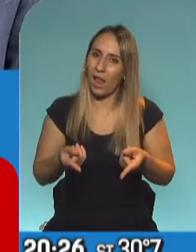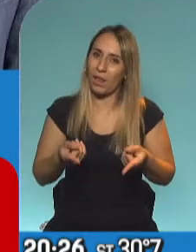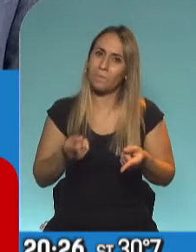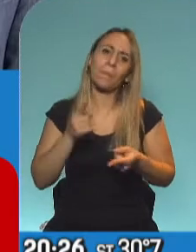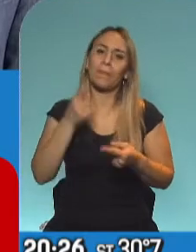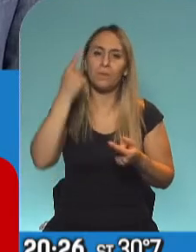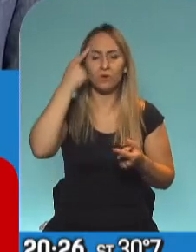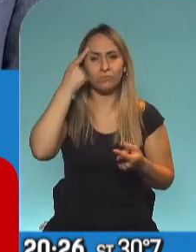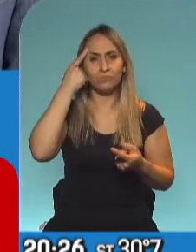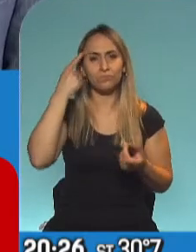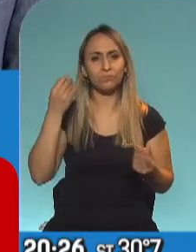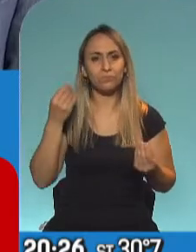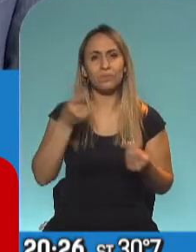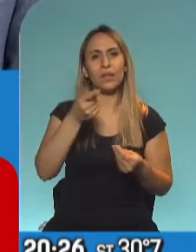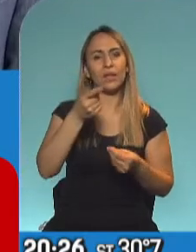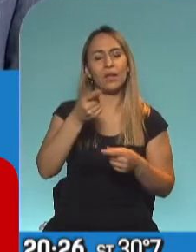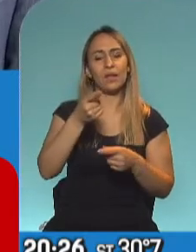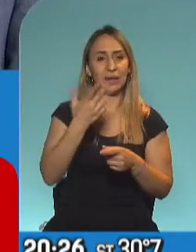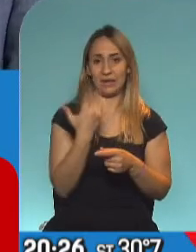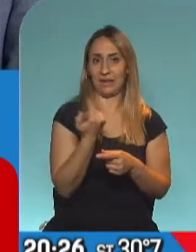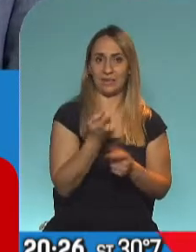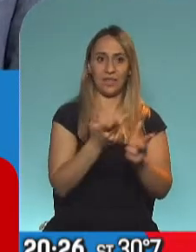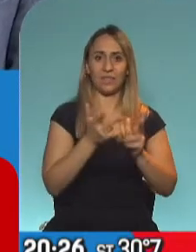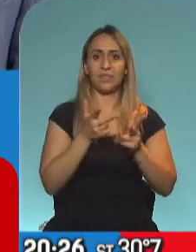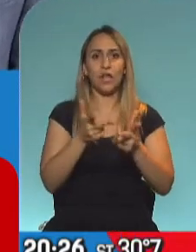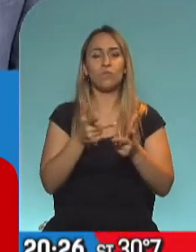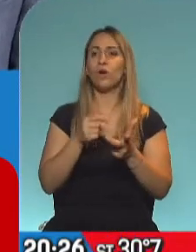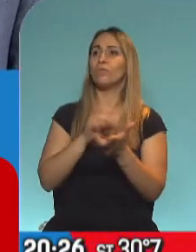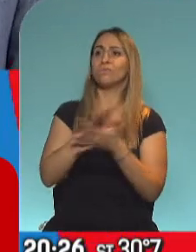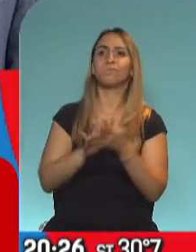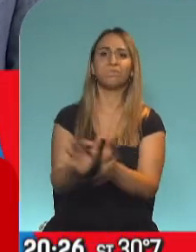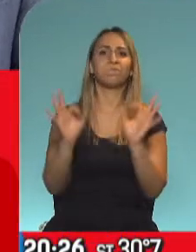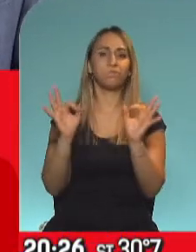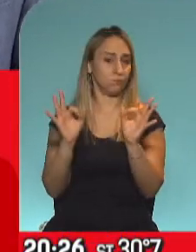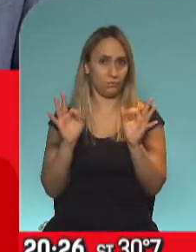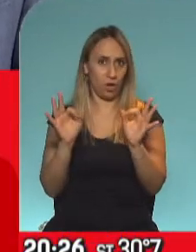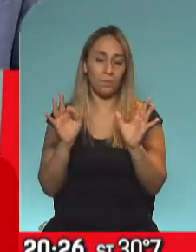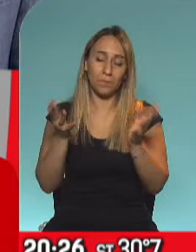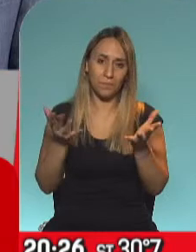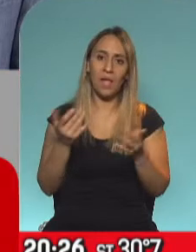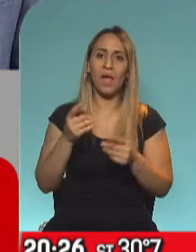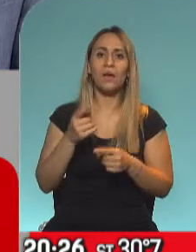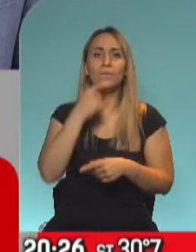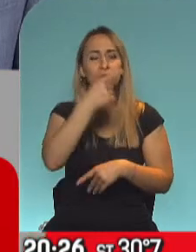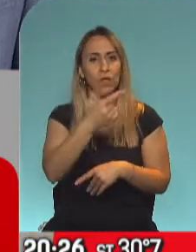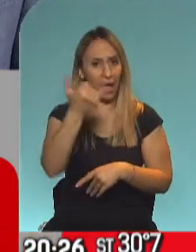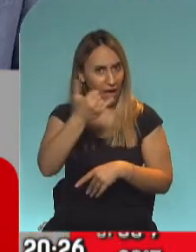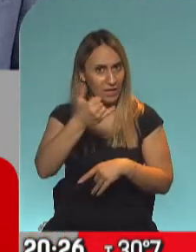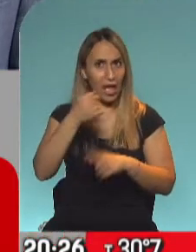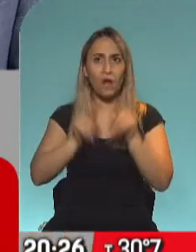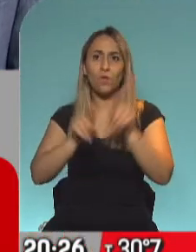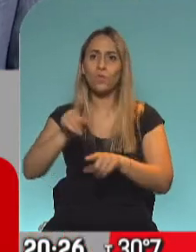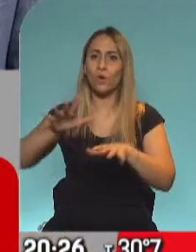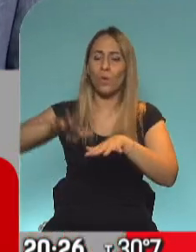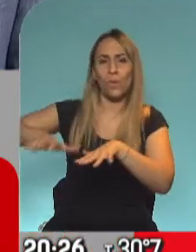decía, que no ha pasado todo, ¿hay hoy alguna provincia, alguna ciudad, alguna localidad que sigue preocupando por su transmisión comunitaria,